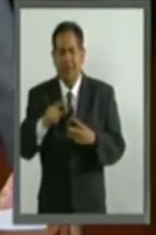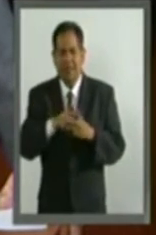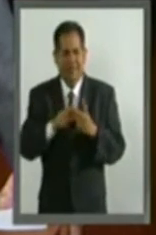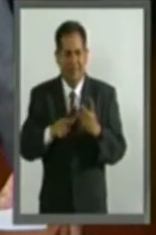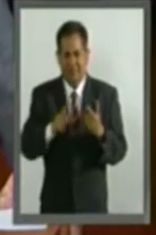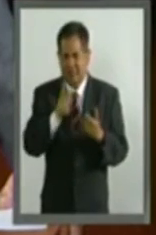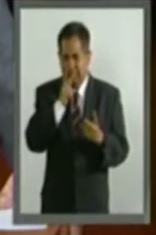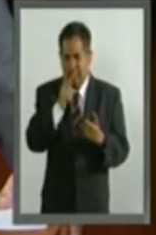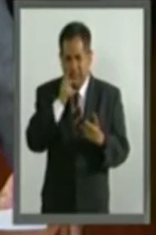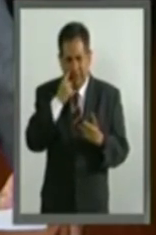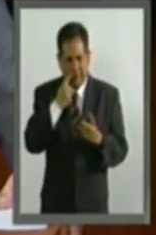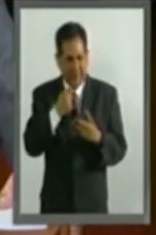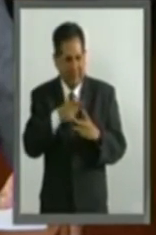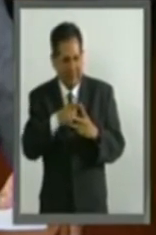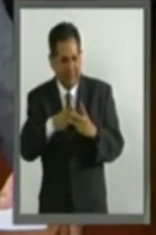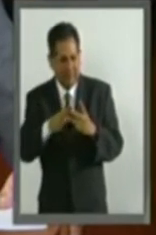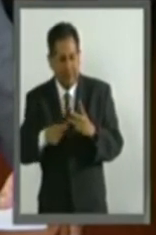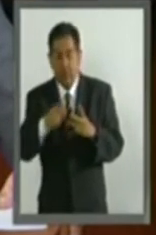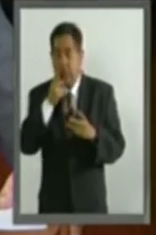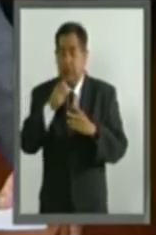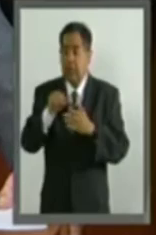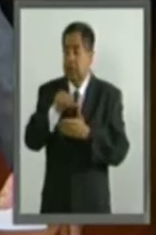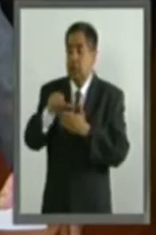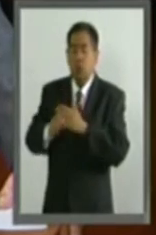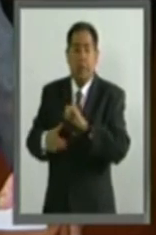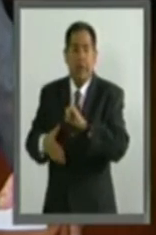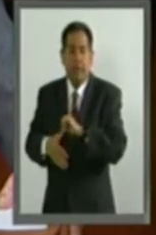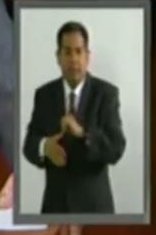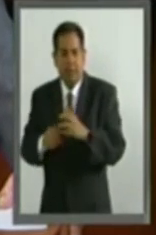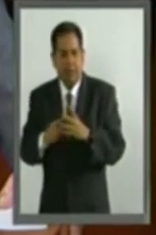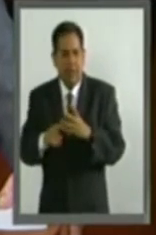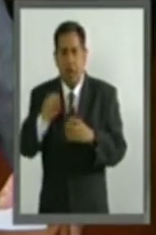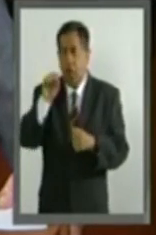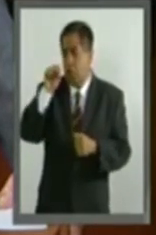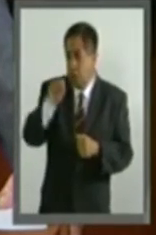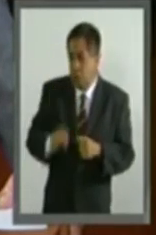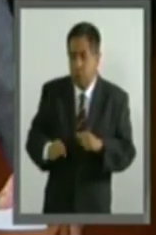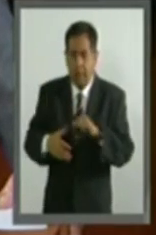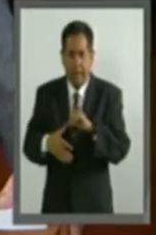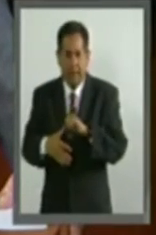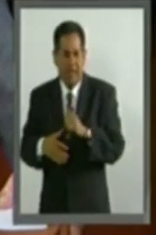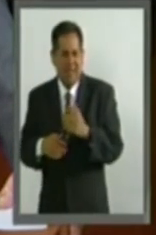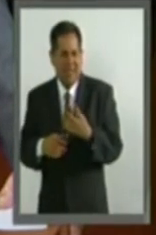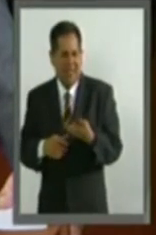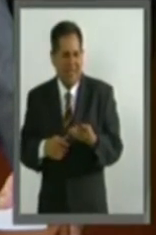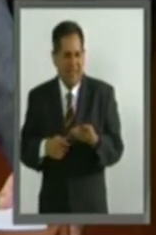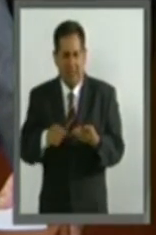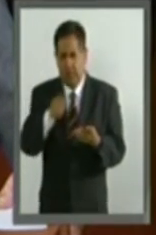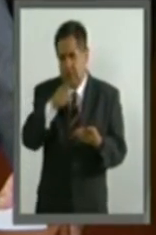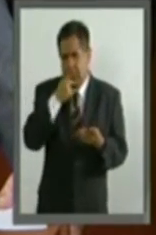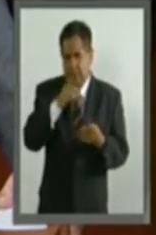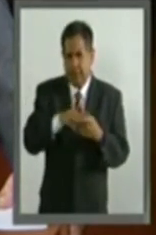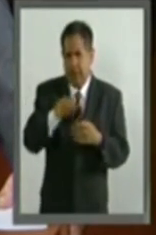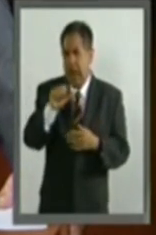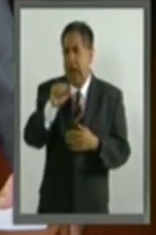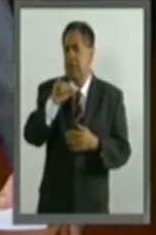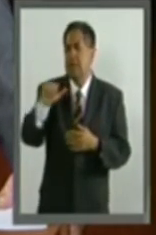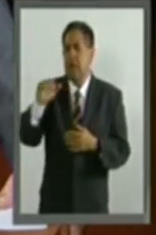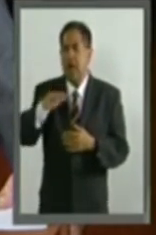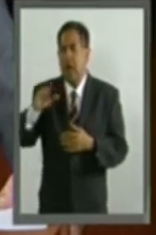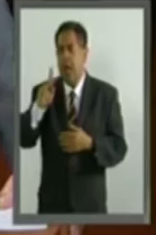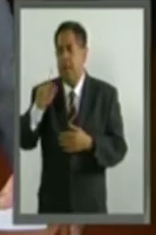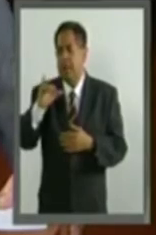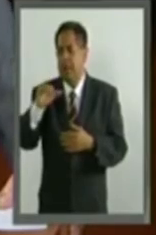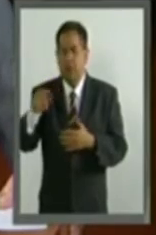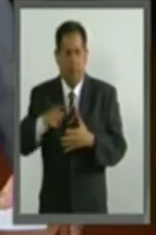Ha hablado de Centroamérica, de Sudamérica, de Asia-Pacífico,